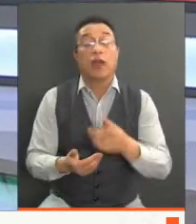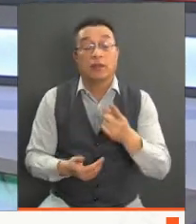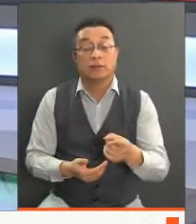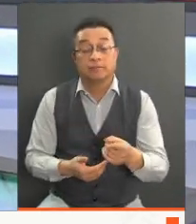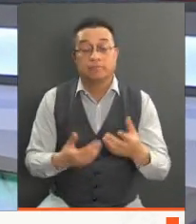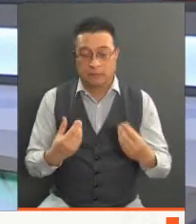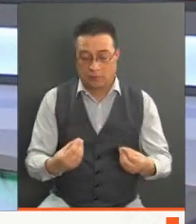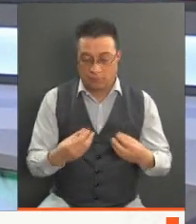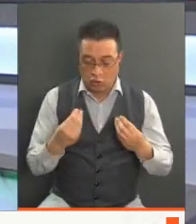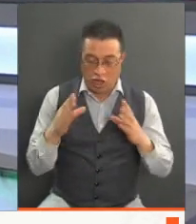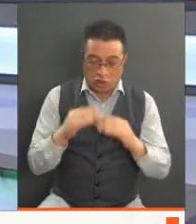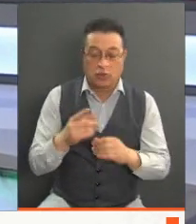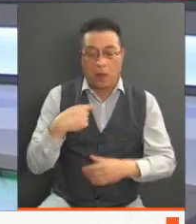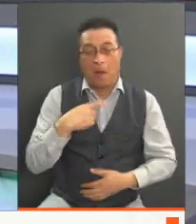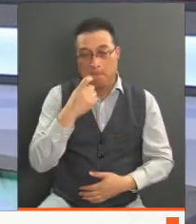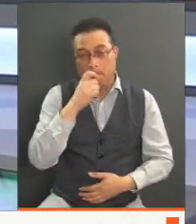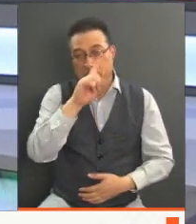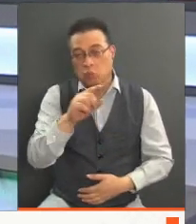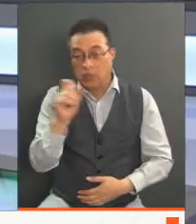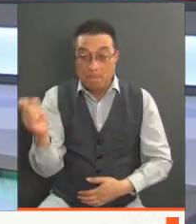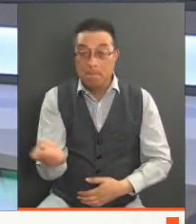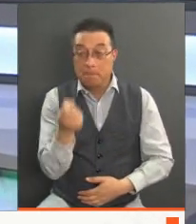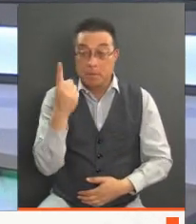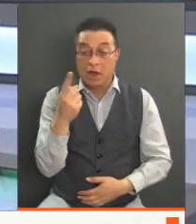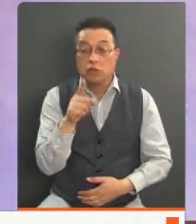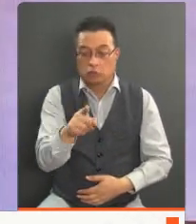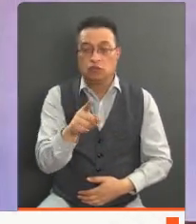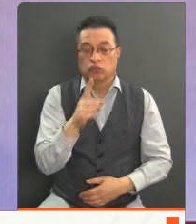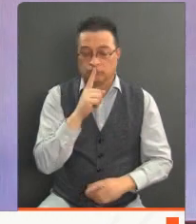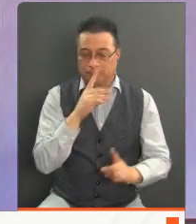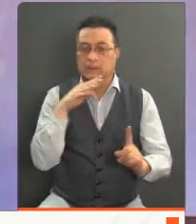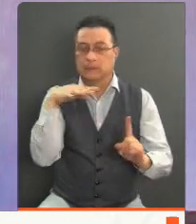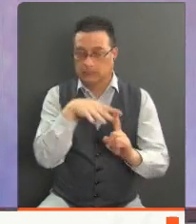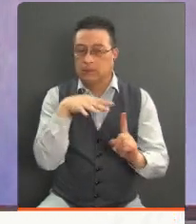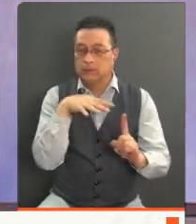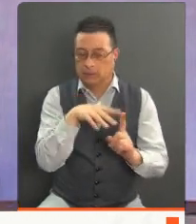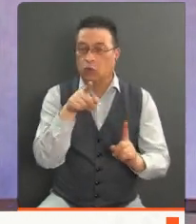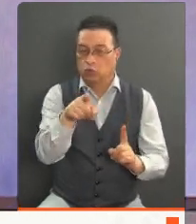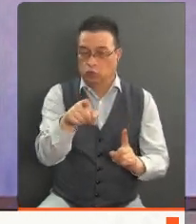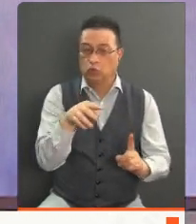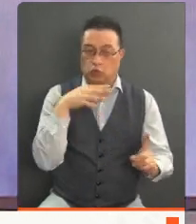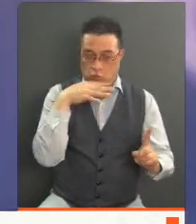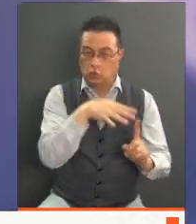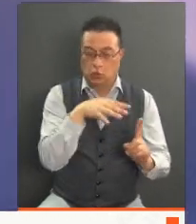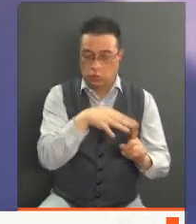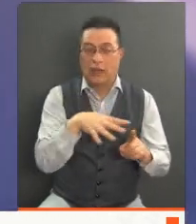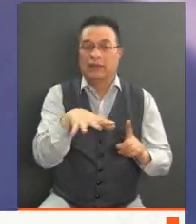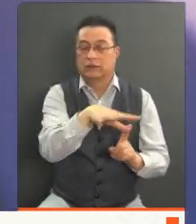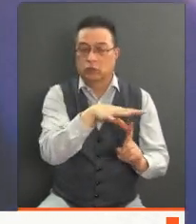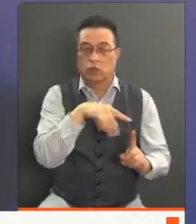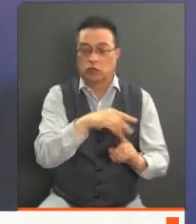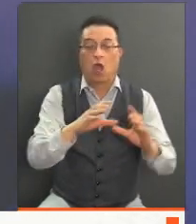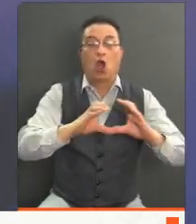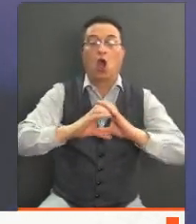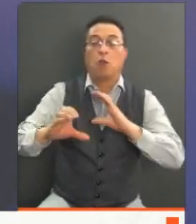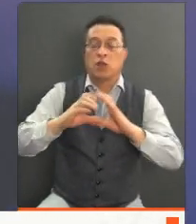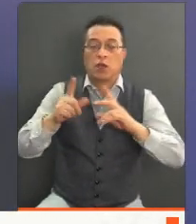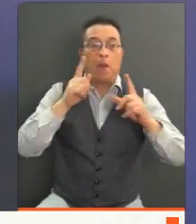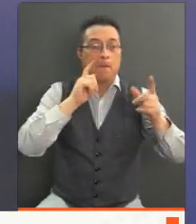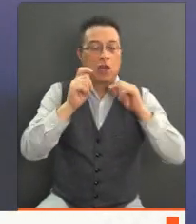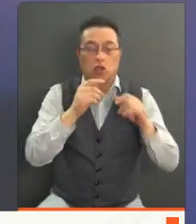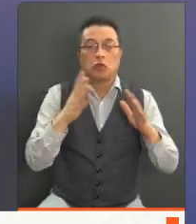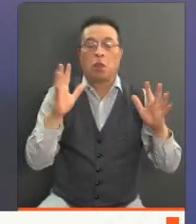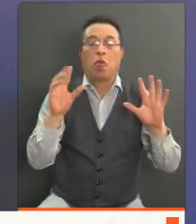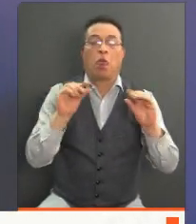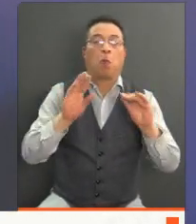le quería preguntar lo primero usted ha sido crítico en estos días respecto de la situación de la comunicación de riesgo que ha tenido la autoridad